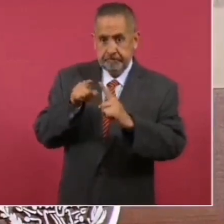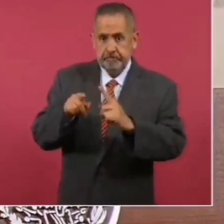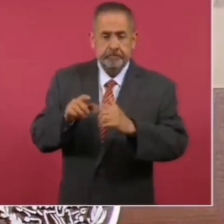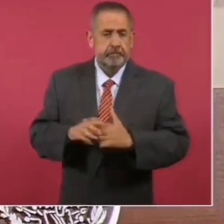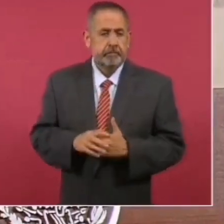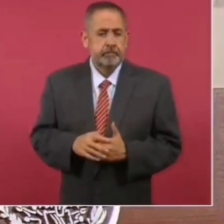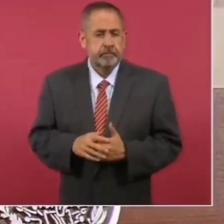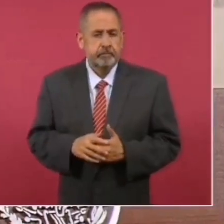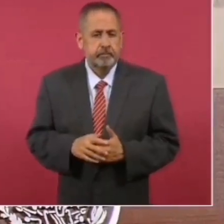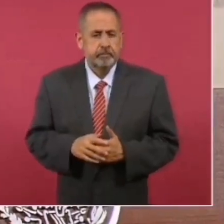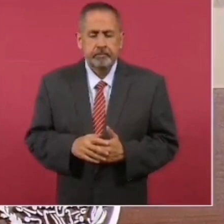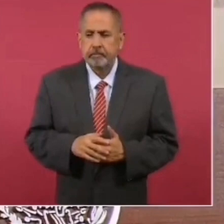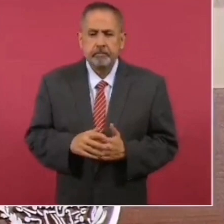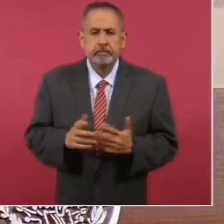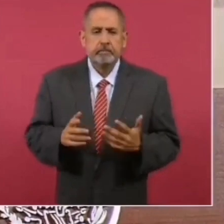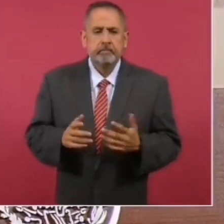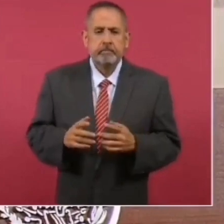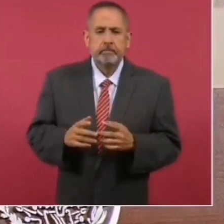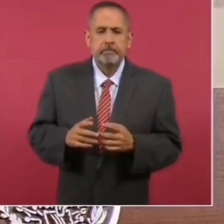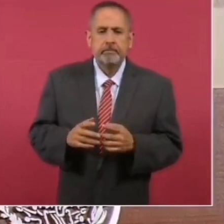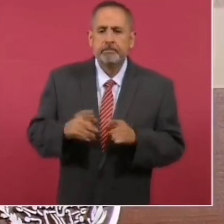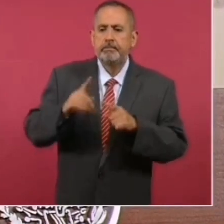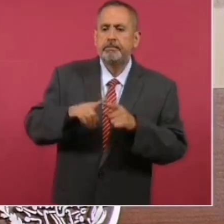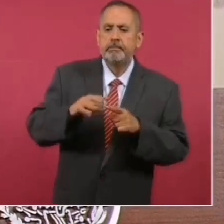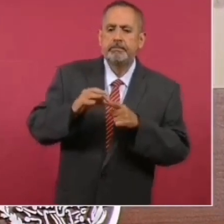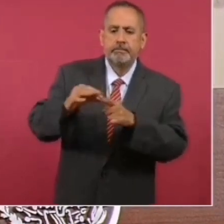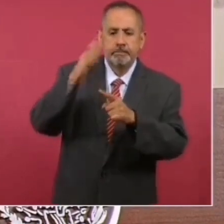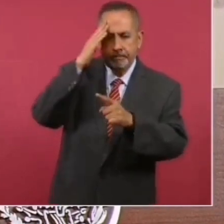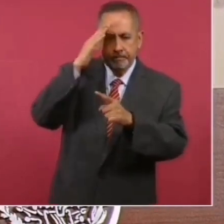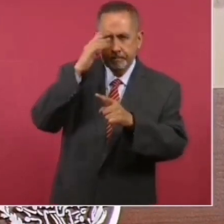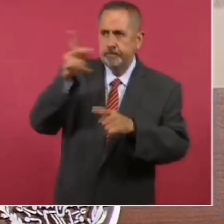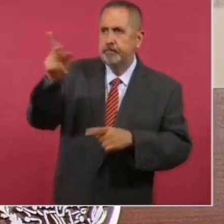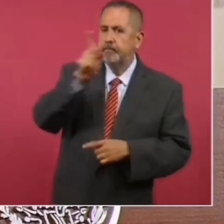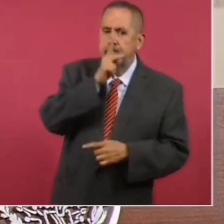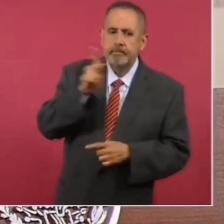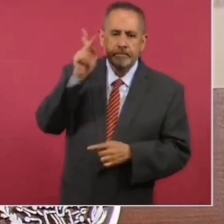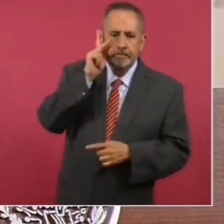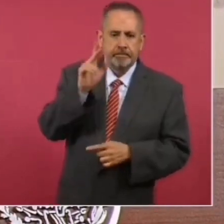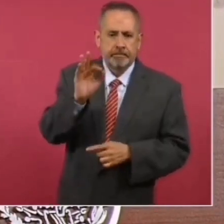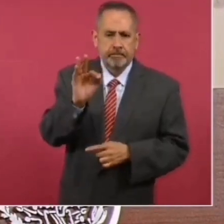¿quién me guía? El Papa Francisco.